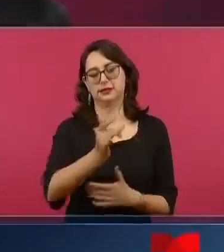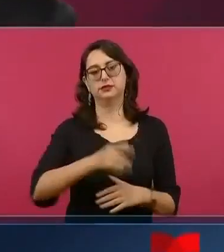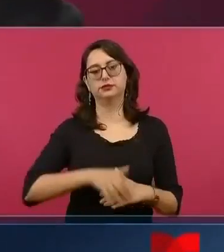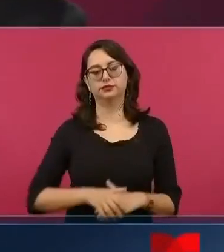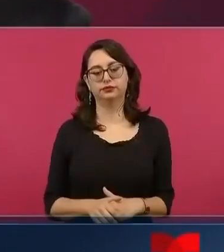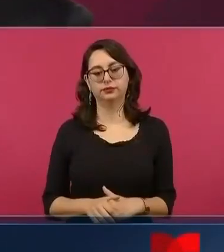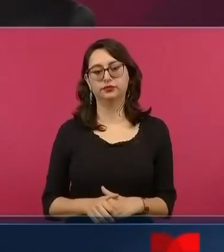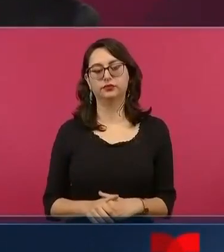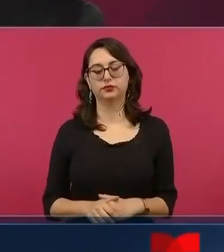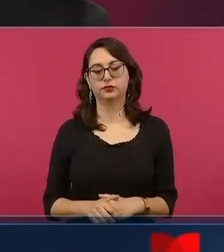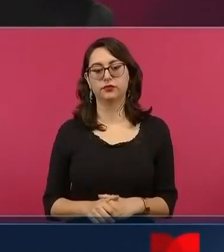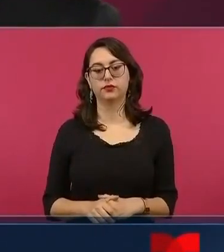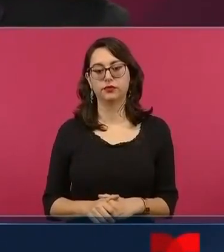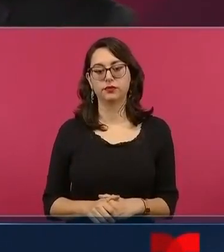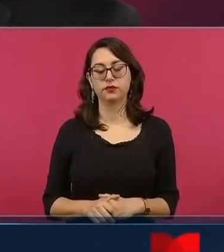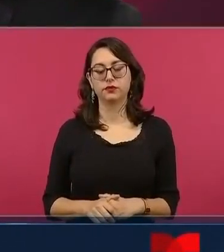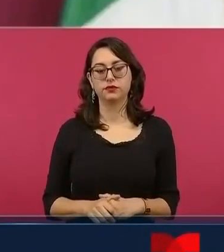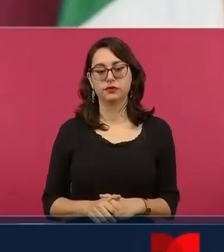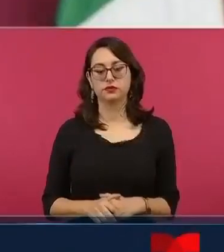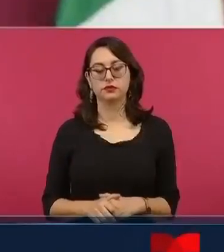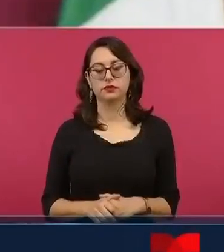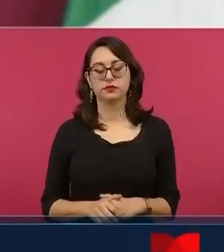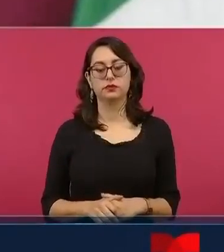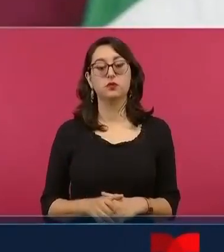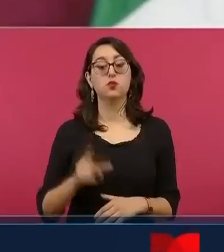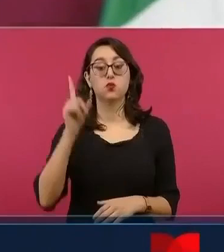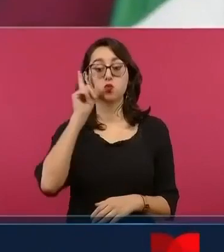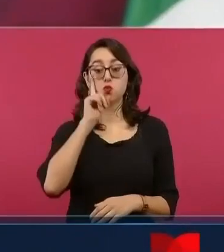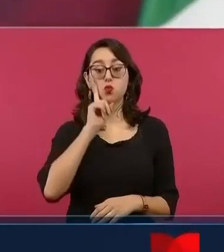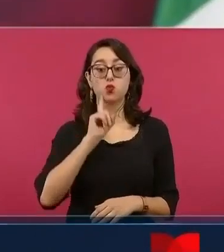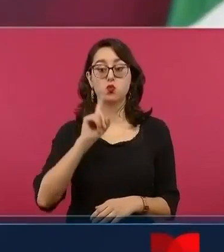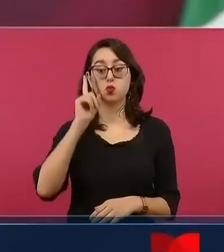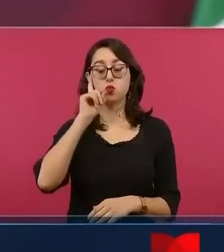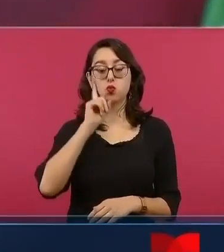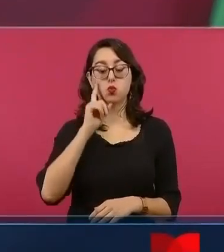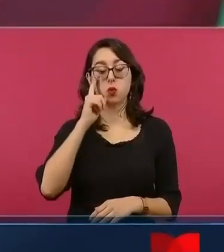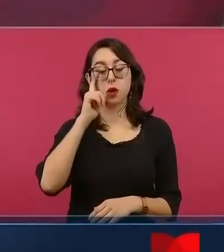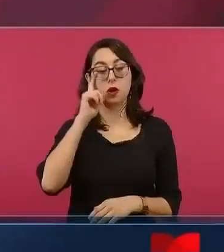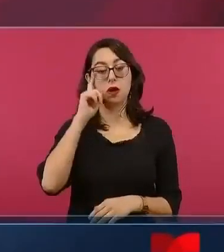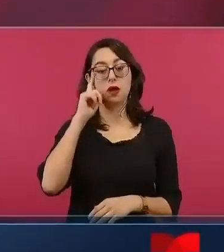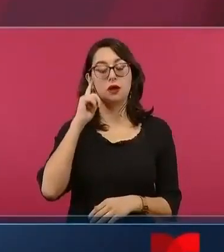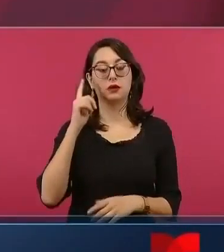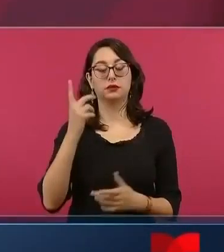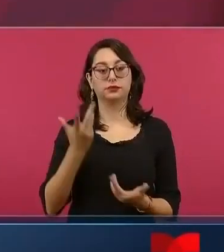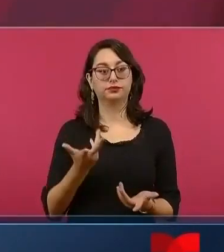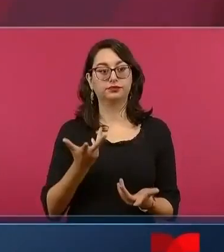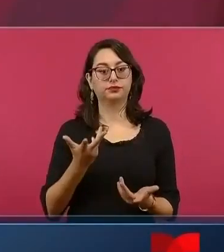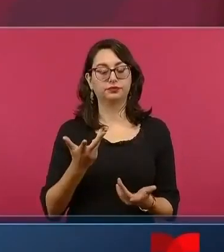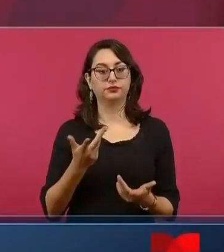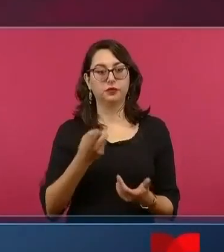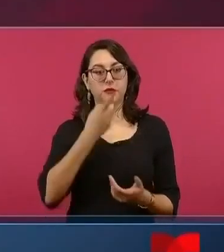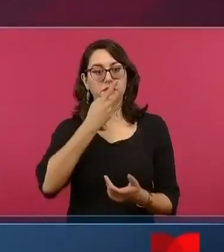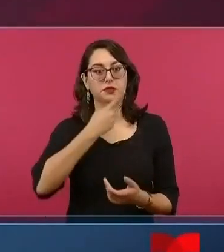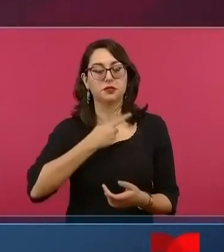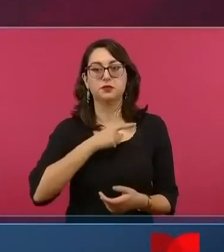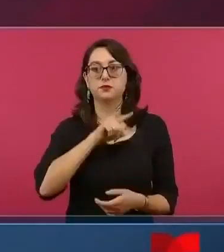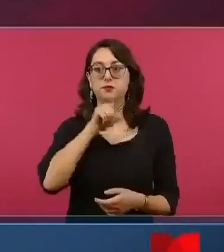enviado a la Fiscalía, a los jueces,